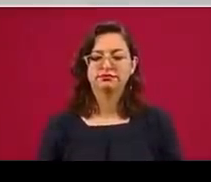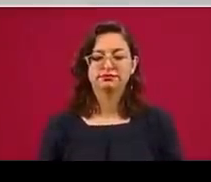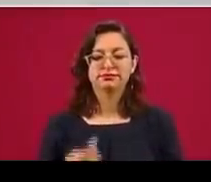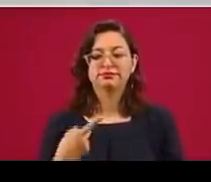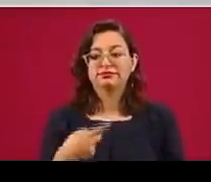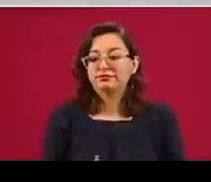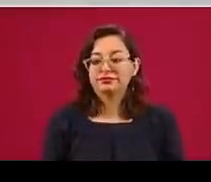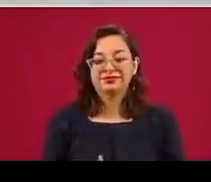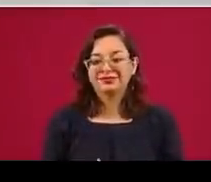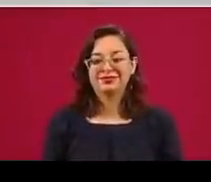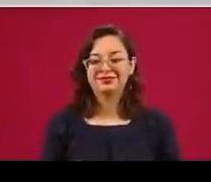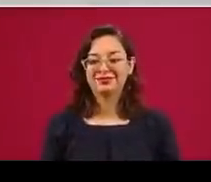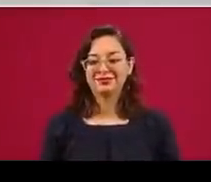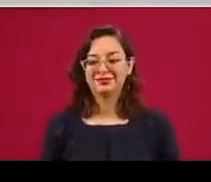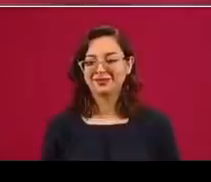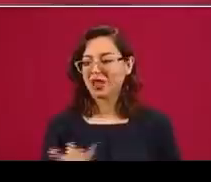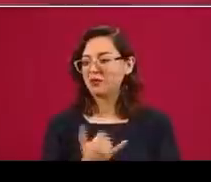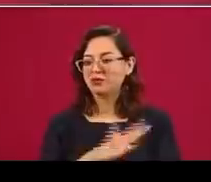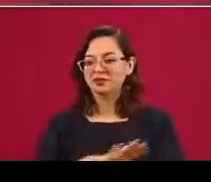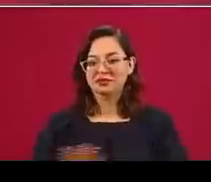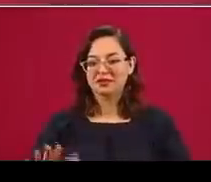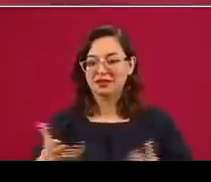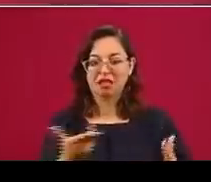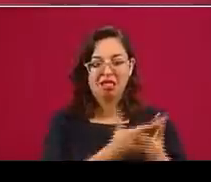nosotros no queremos que nadie pierda la vida.